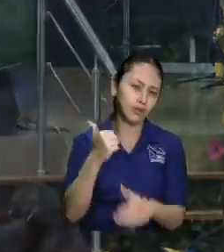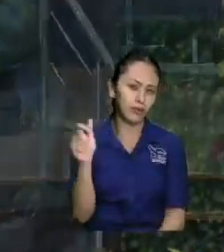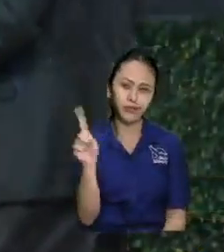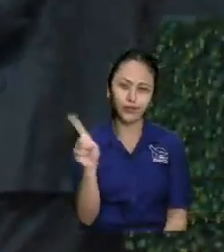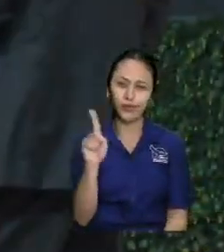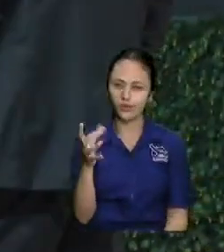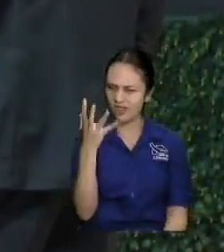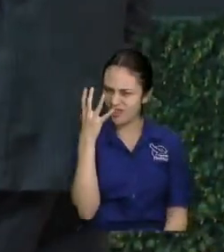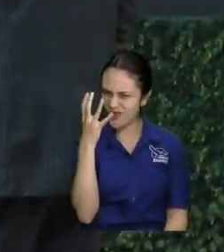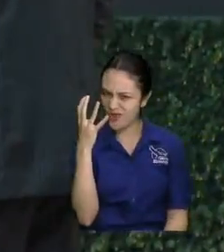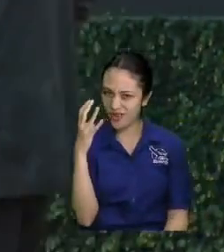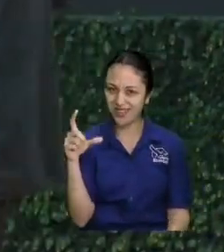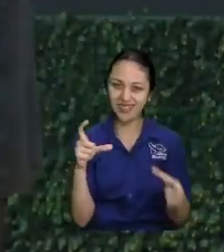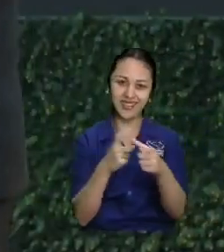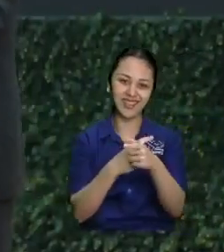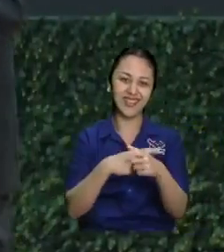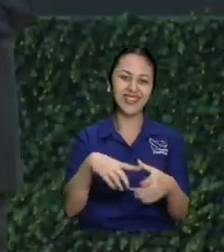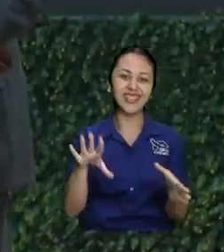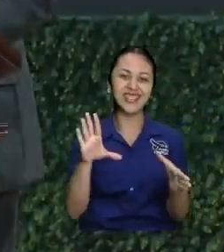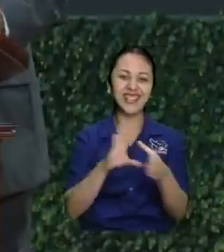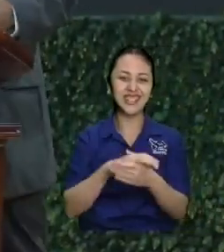¡Ah!